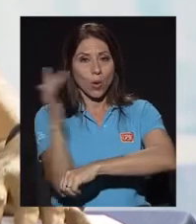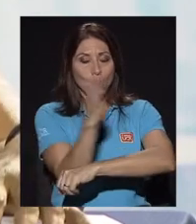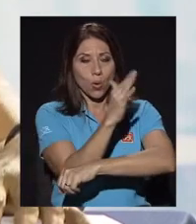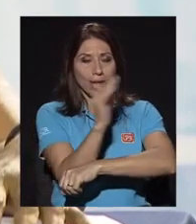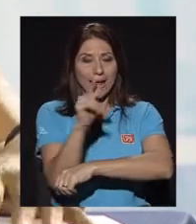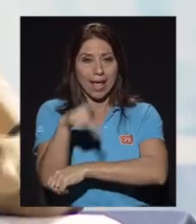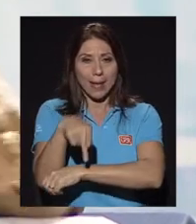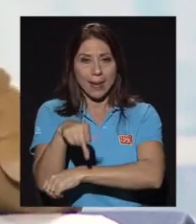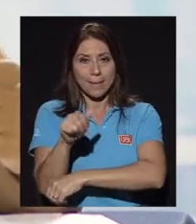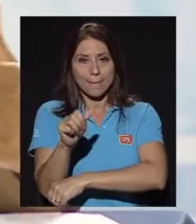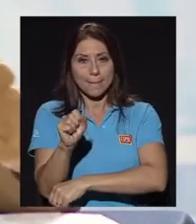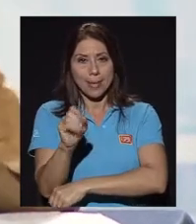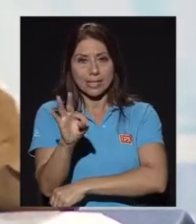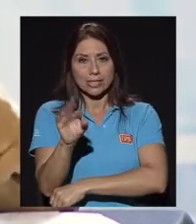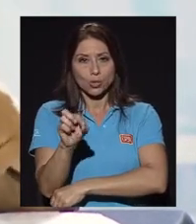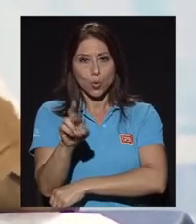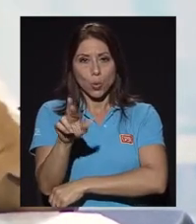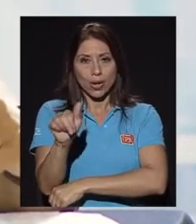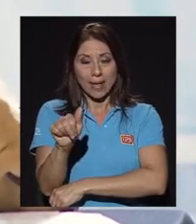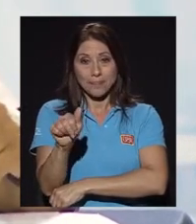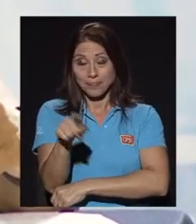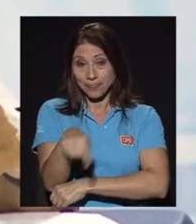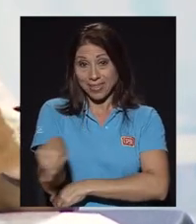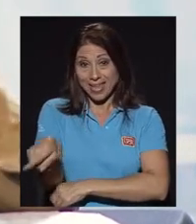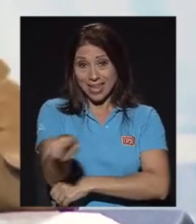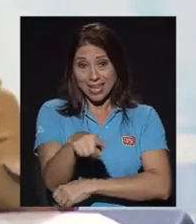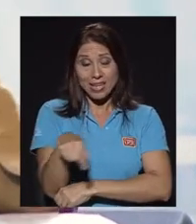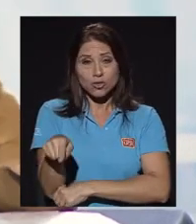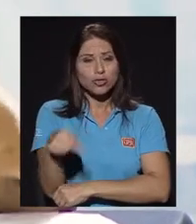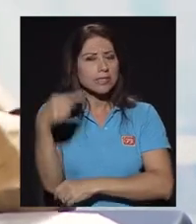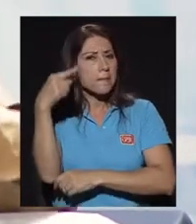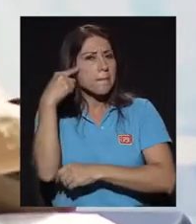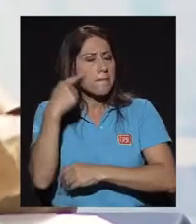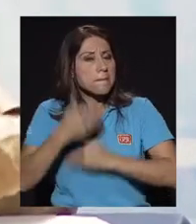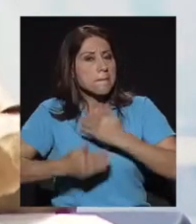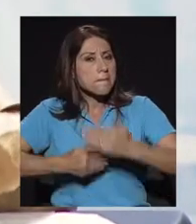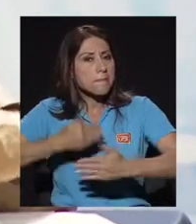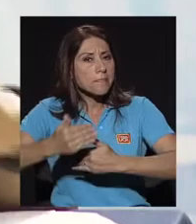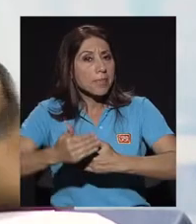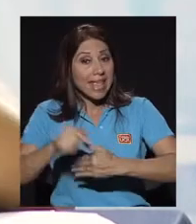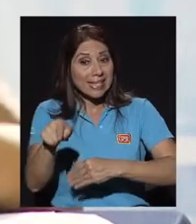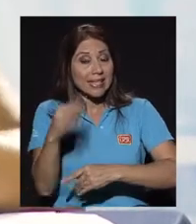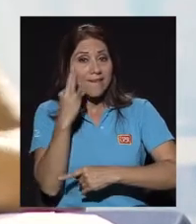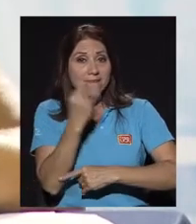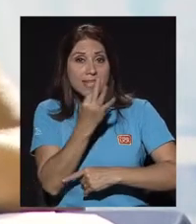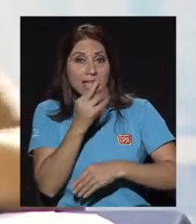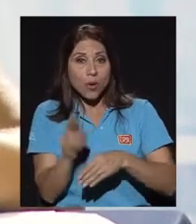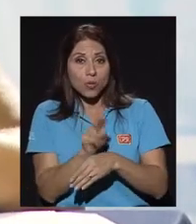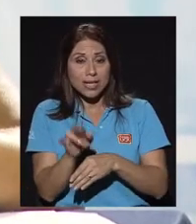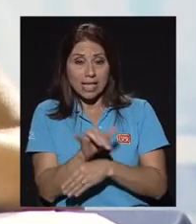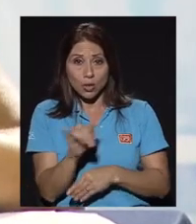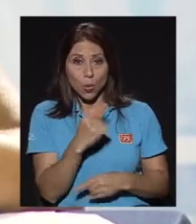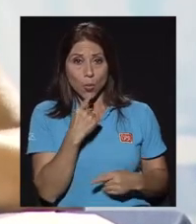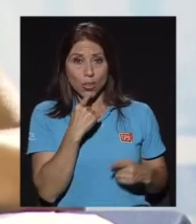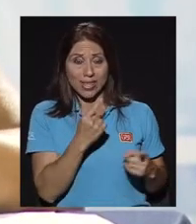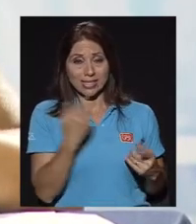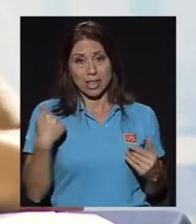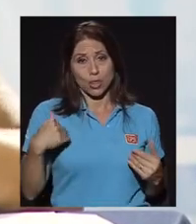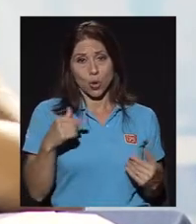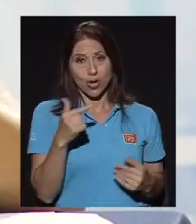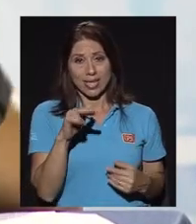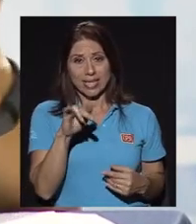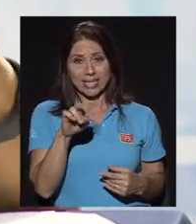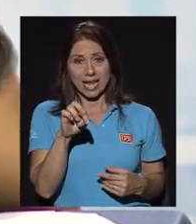Pastora, que ellos están gestionando utilizar esa finca como lo que dice don Guillermo, que